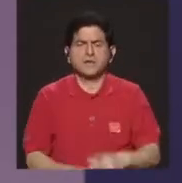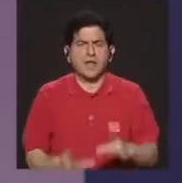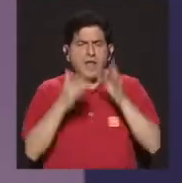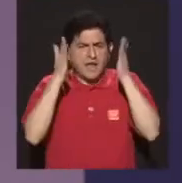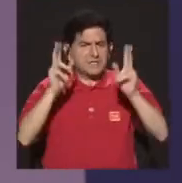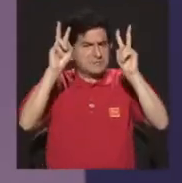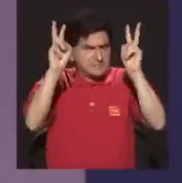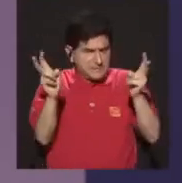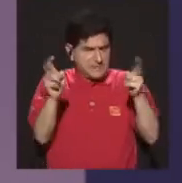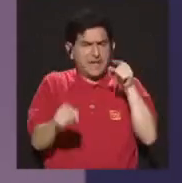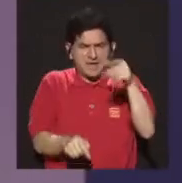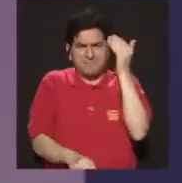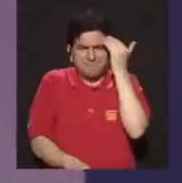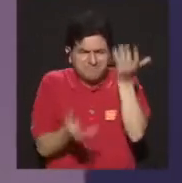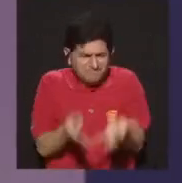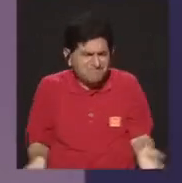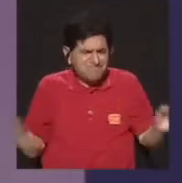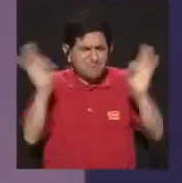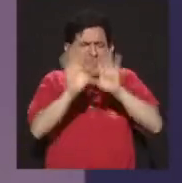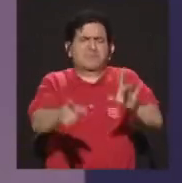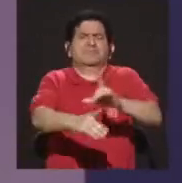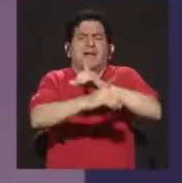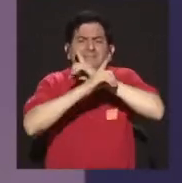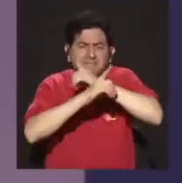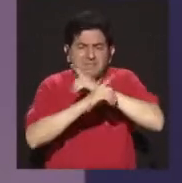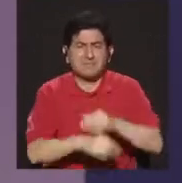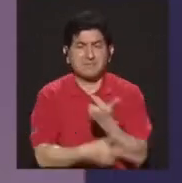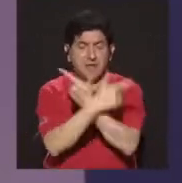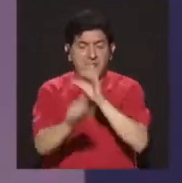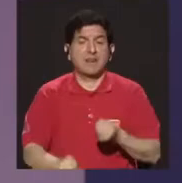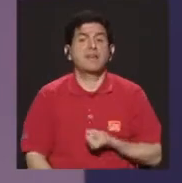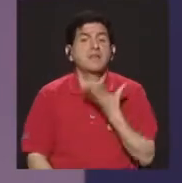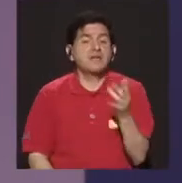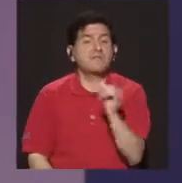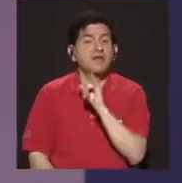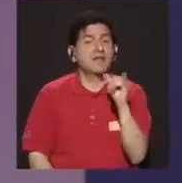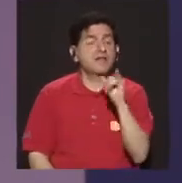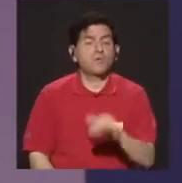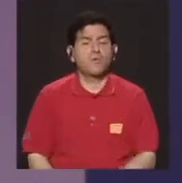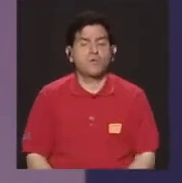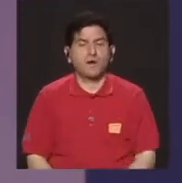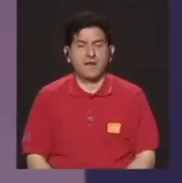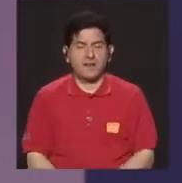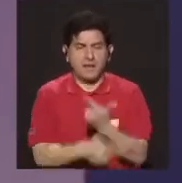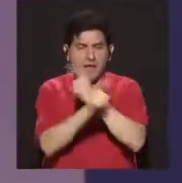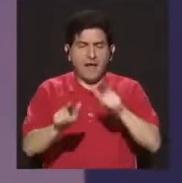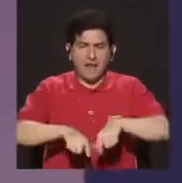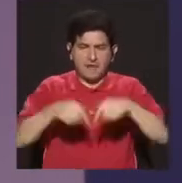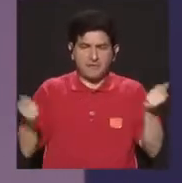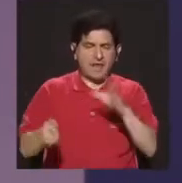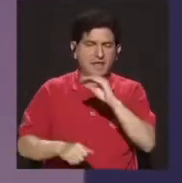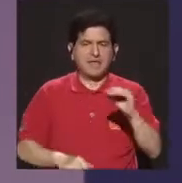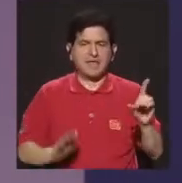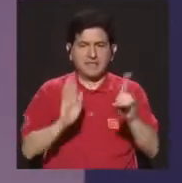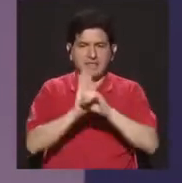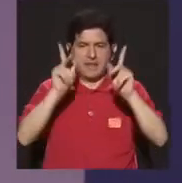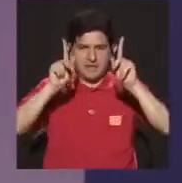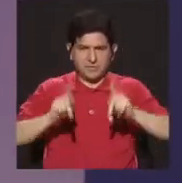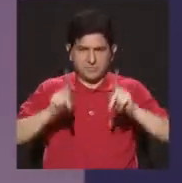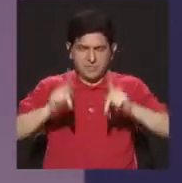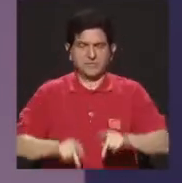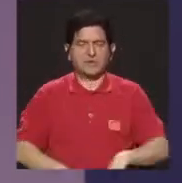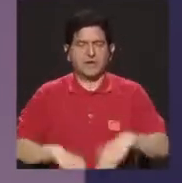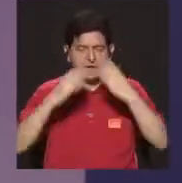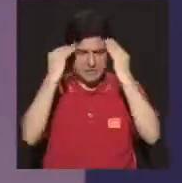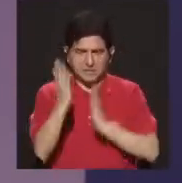verdosa en la materia y que saben la importancia de la defensa pues tanto la libertad de expresión y la libertad de prensa como el derecho a la información de las personas entonces